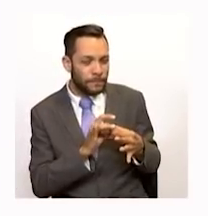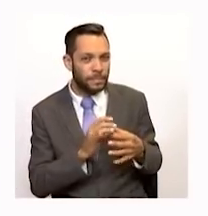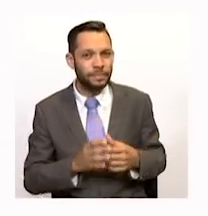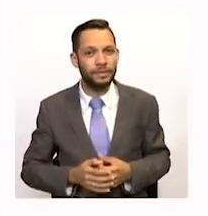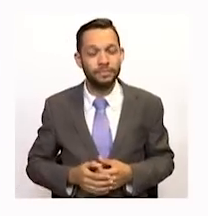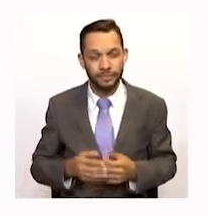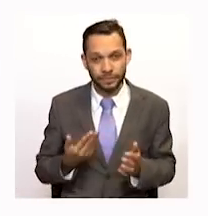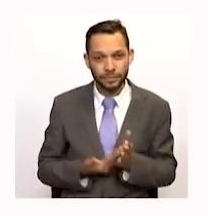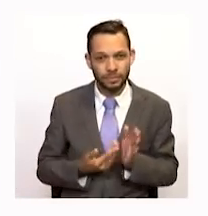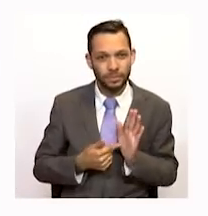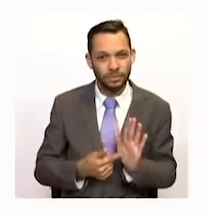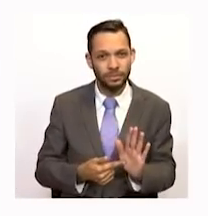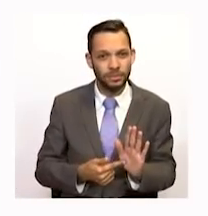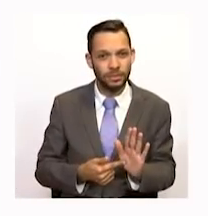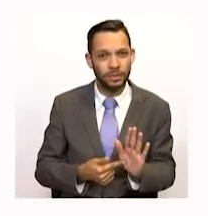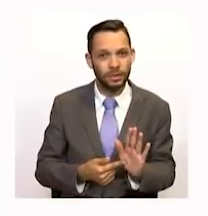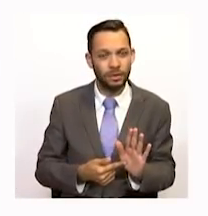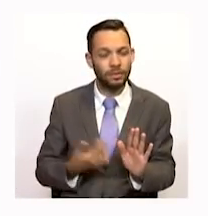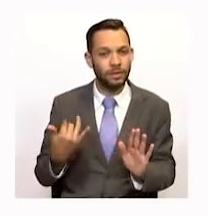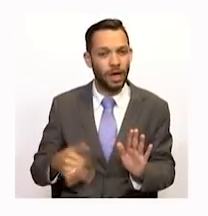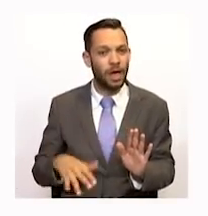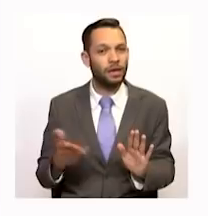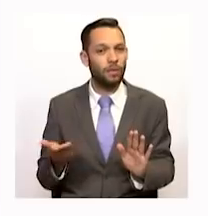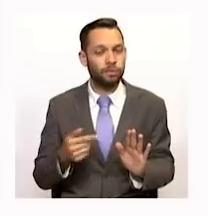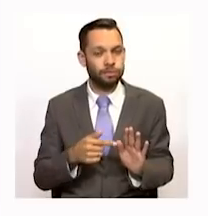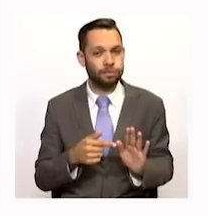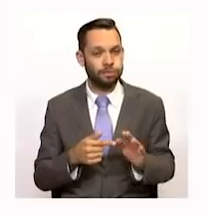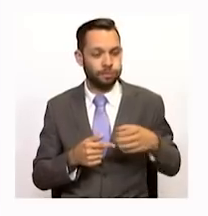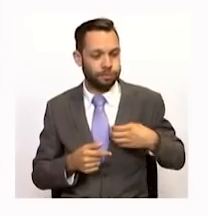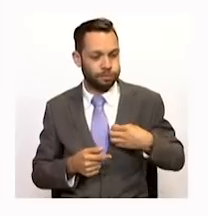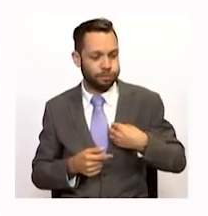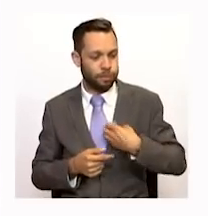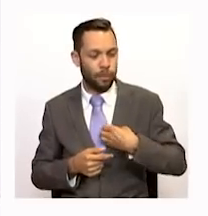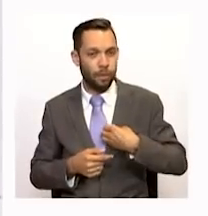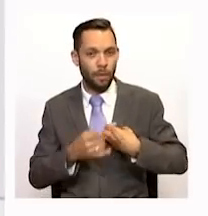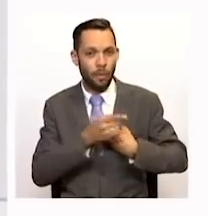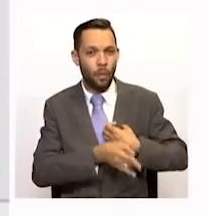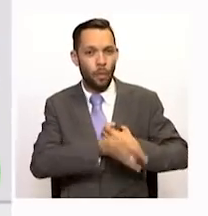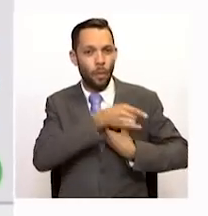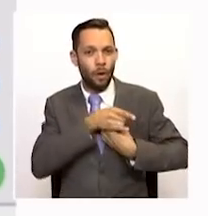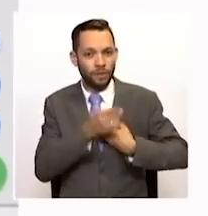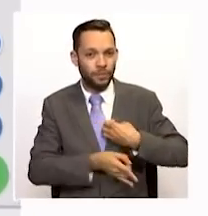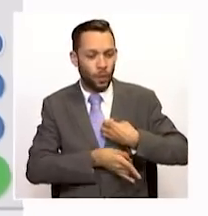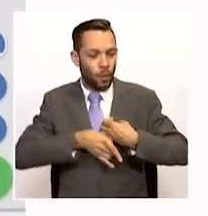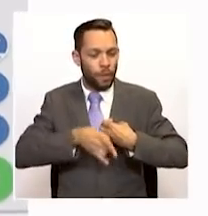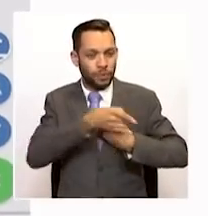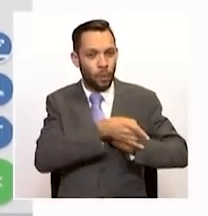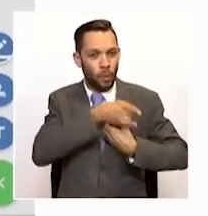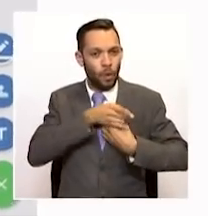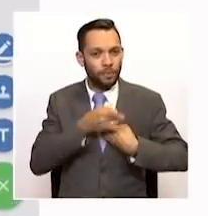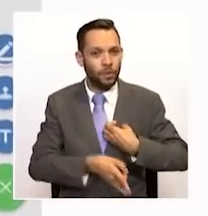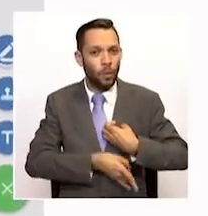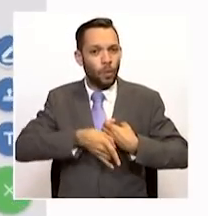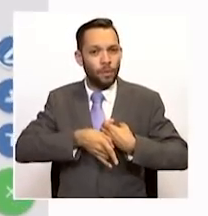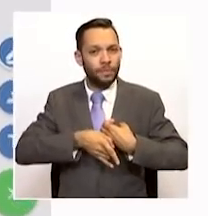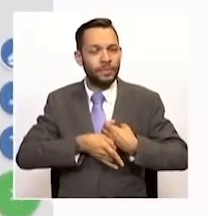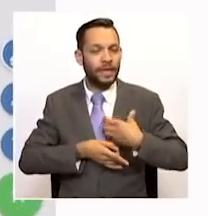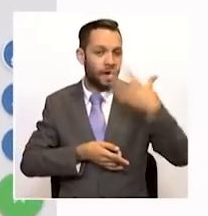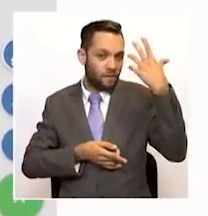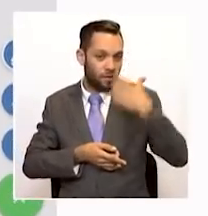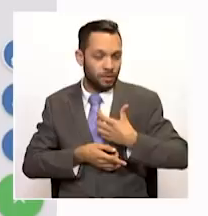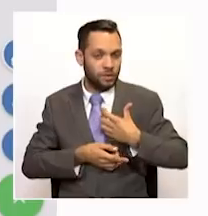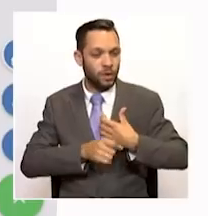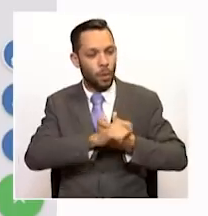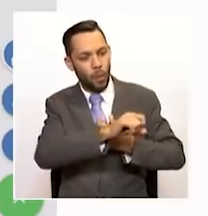y en esta parte del ventrículo de los dos ventrículos hay una comunicación de uno al otro al